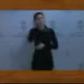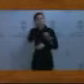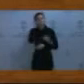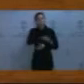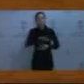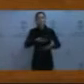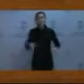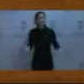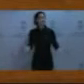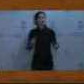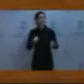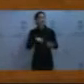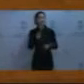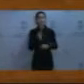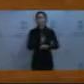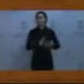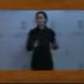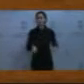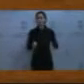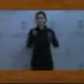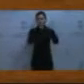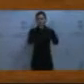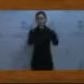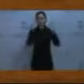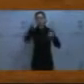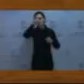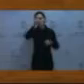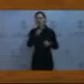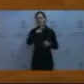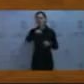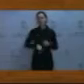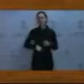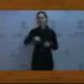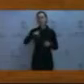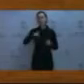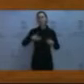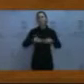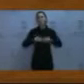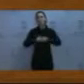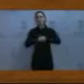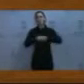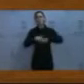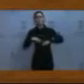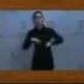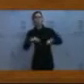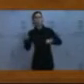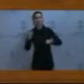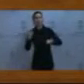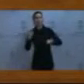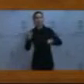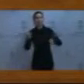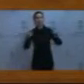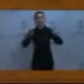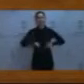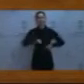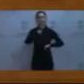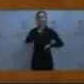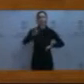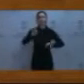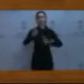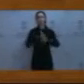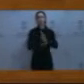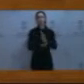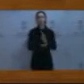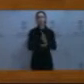pero no he entendido nada. No sé muy bien qué pintaba aquí Albert Rivera, qué pintaba aquí el pacto de las 150 medidas, que